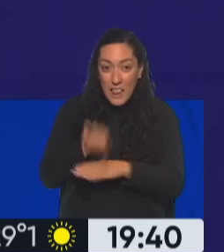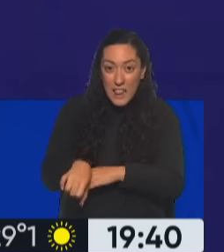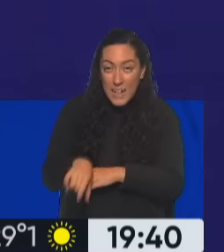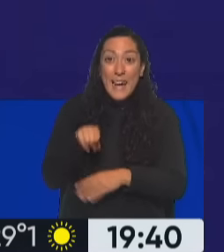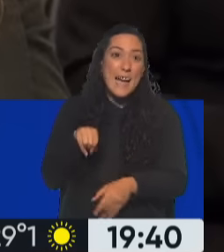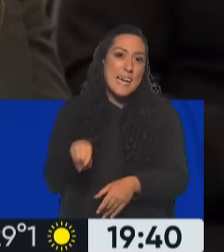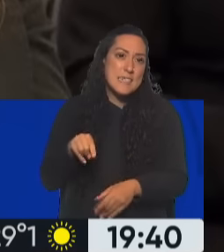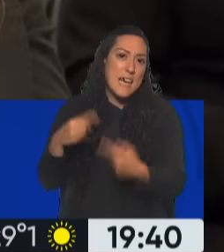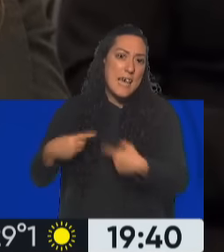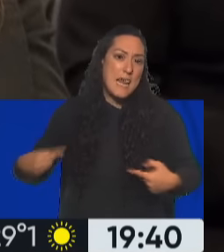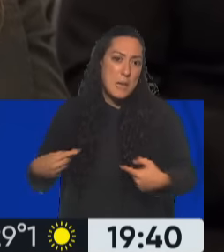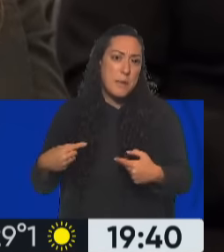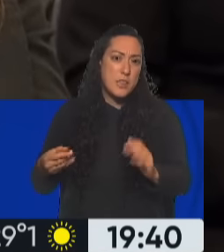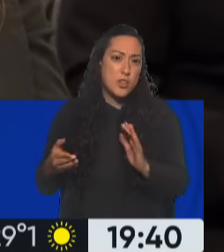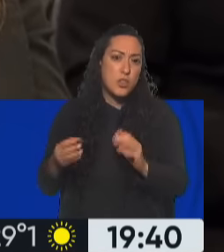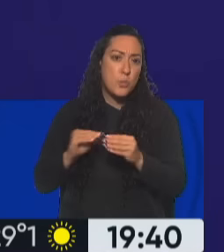elemento que explica,